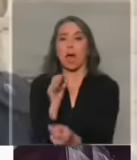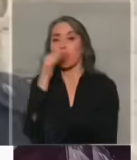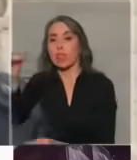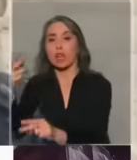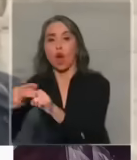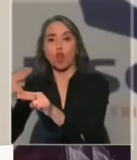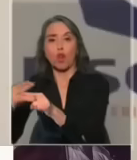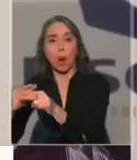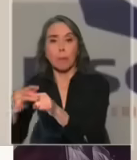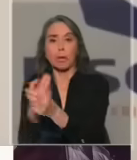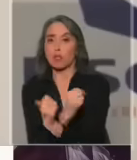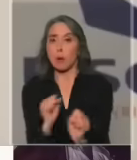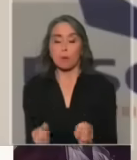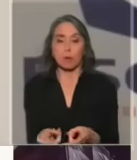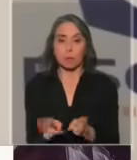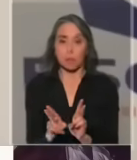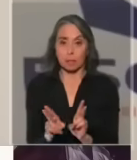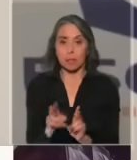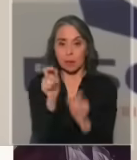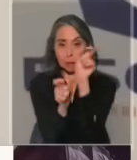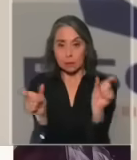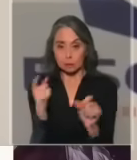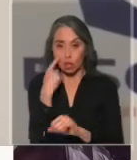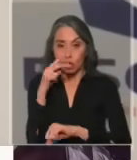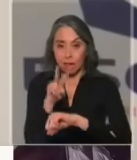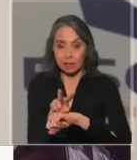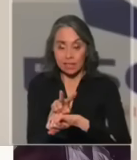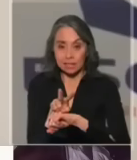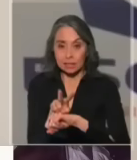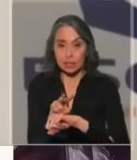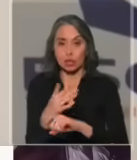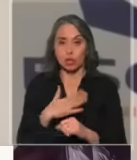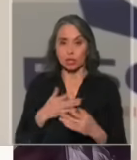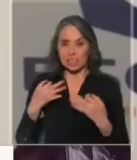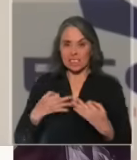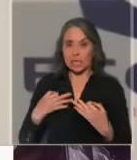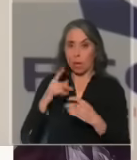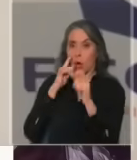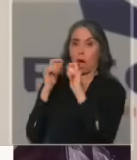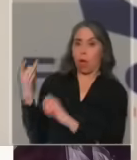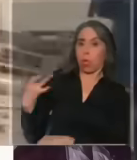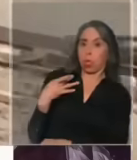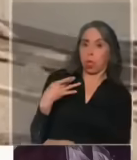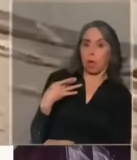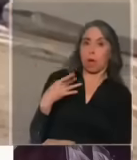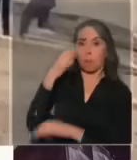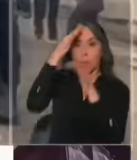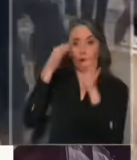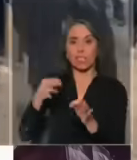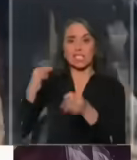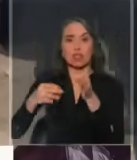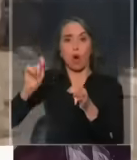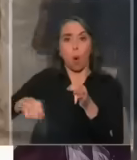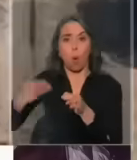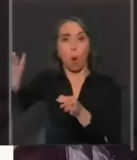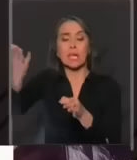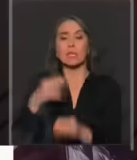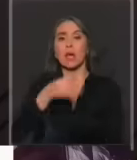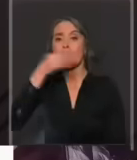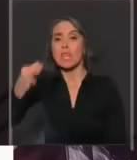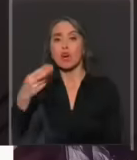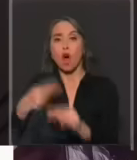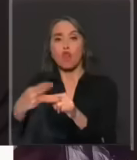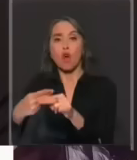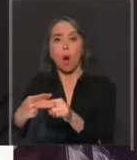podemos permitir que efectivamente que testigos vean su seguridad en riesgo producto de resoluciones como esta, que va efectivamente en